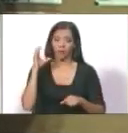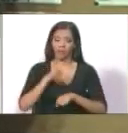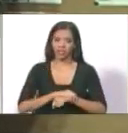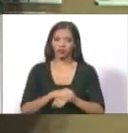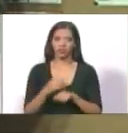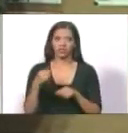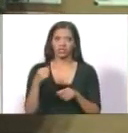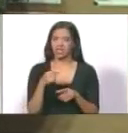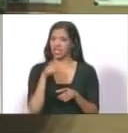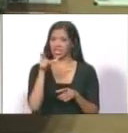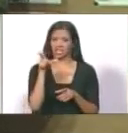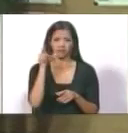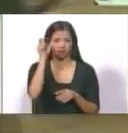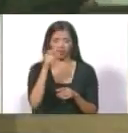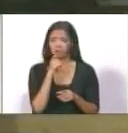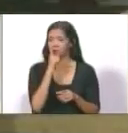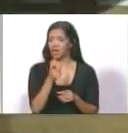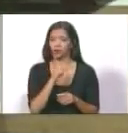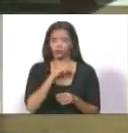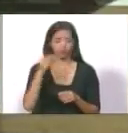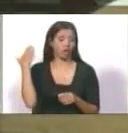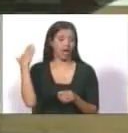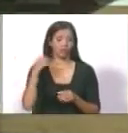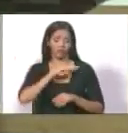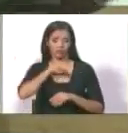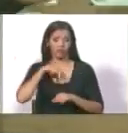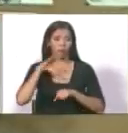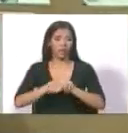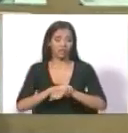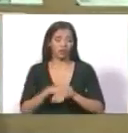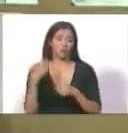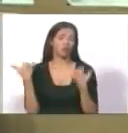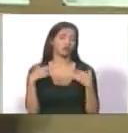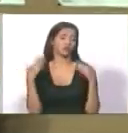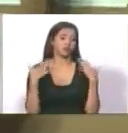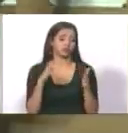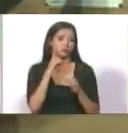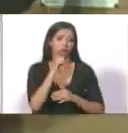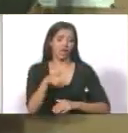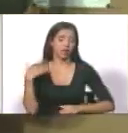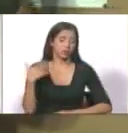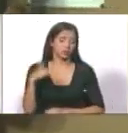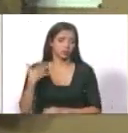nosotros era terrible. Ahí anda. Ahí anda.